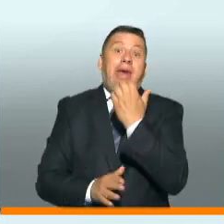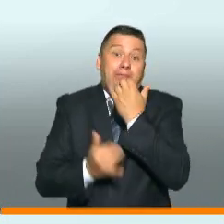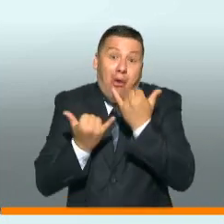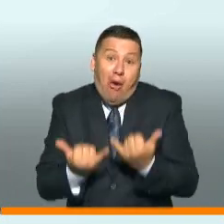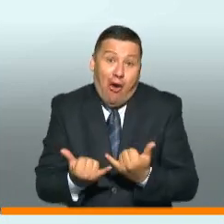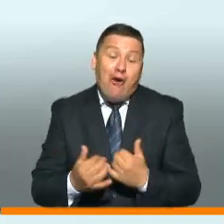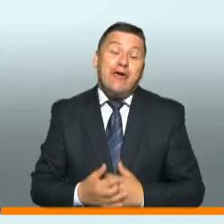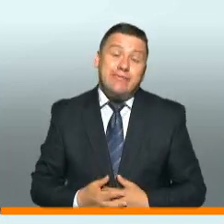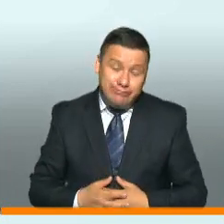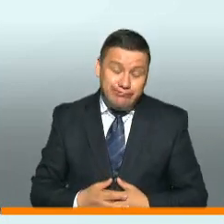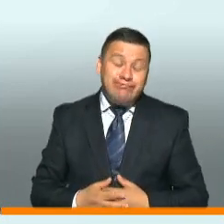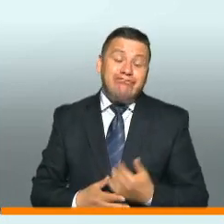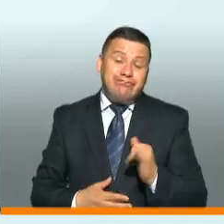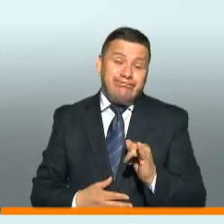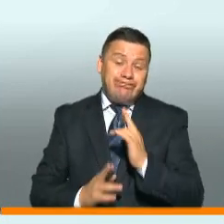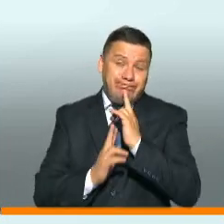ejemplo,